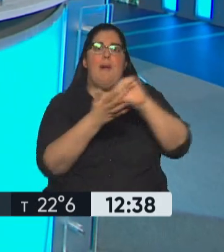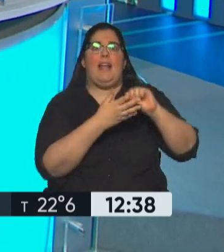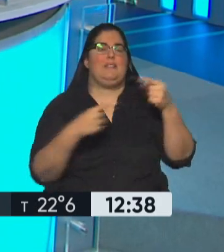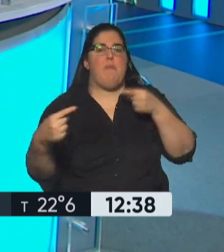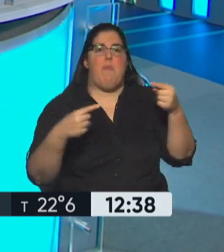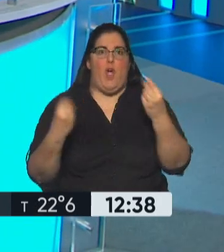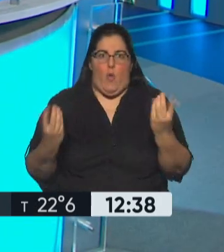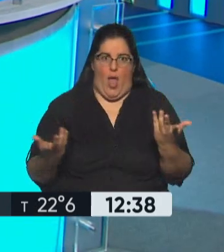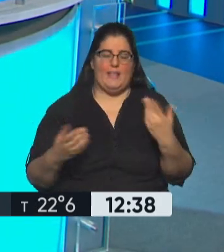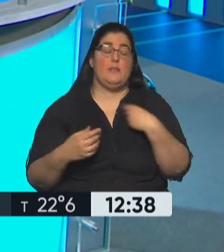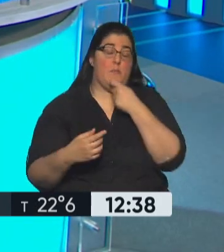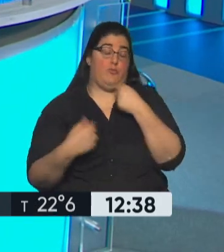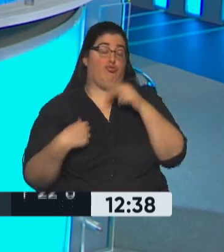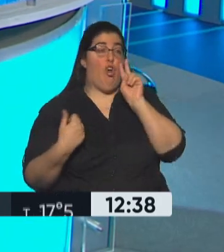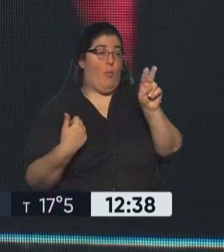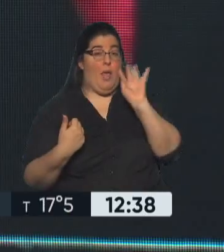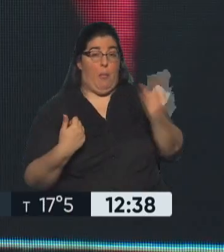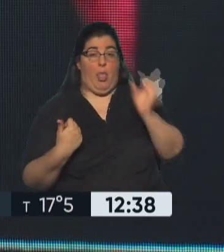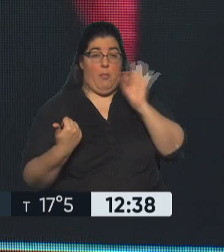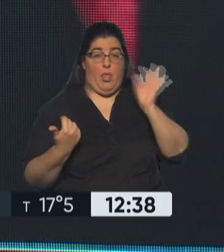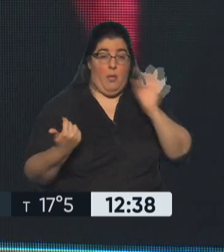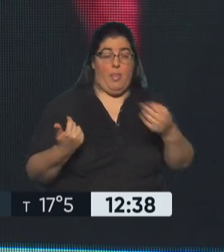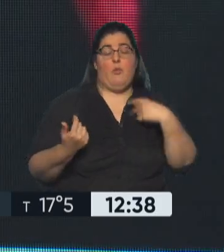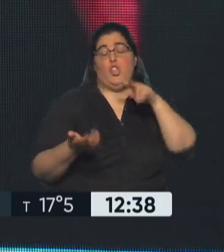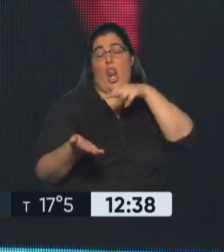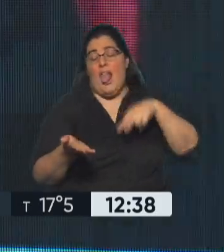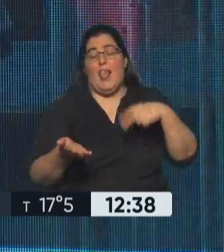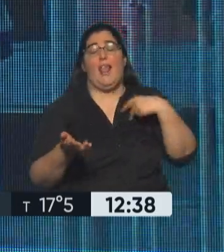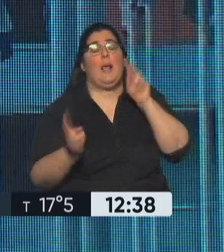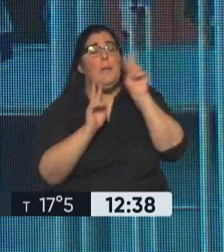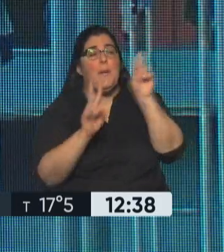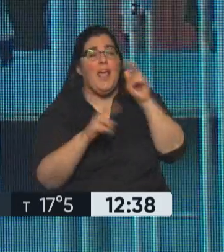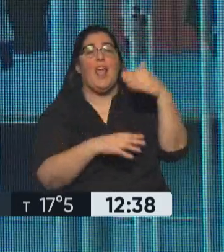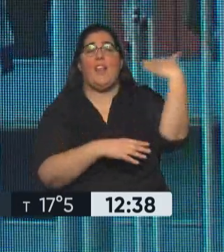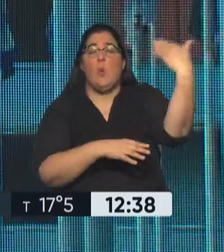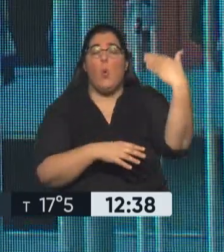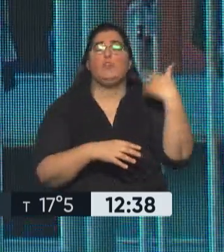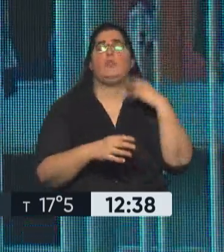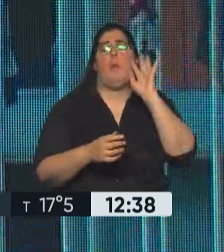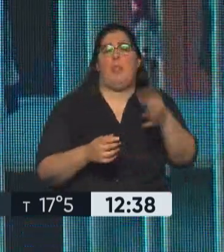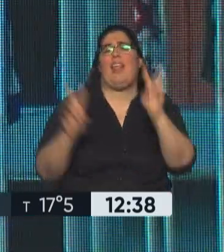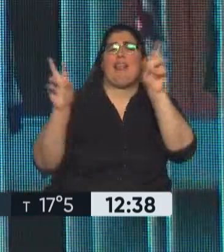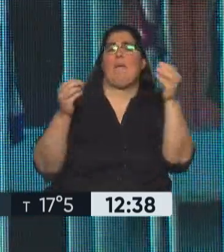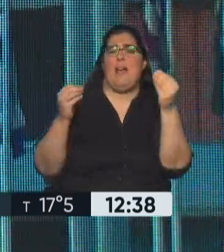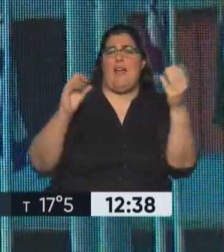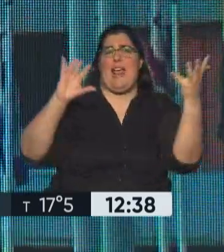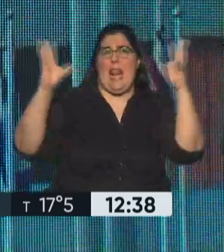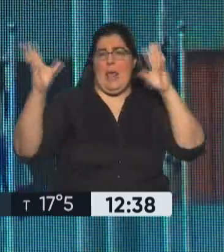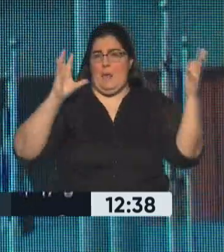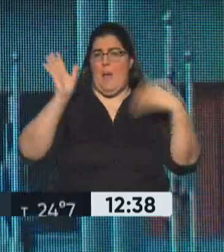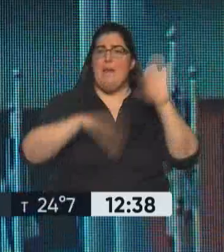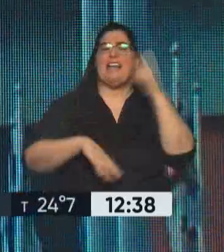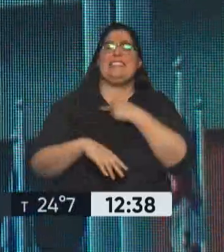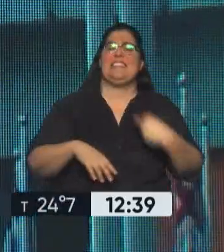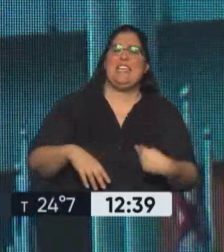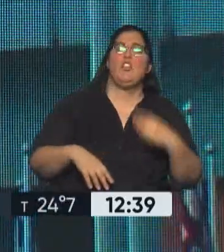En este caso, las que yo por lo menos pude identificar después de haber leído y mirado muchos de los discursos, es la cuestión climática, hacía eje el presidente chino y el presidente